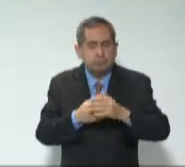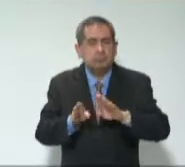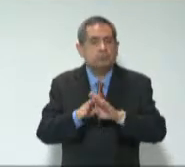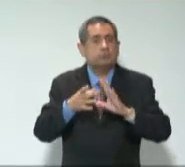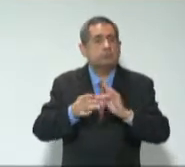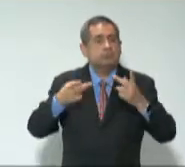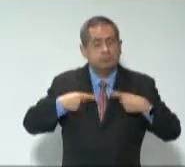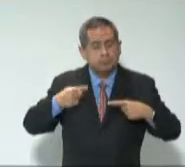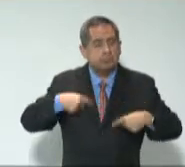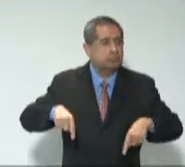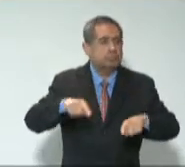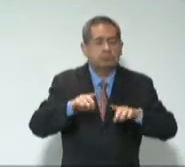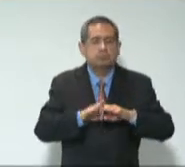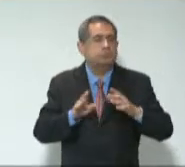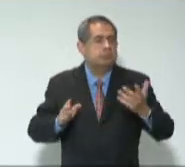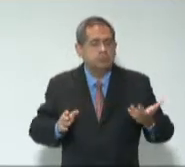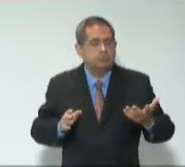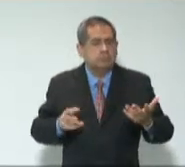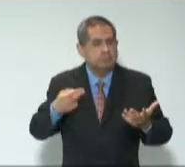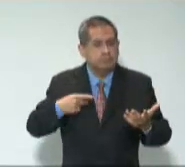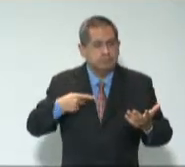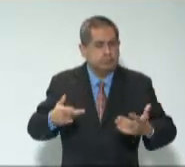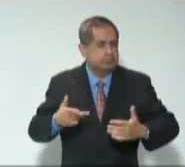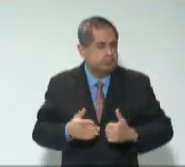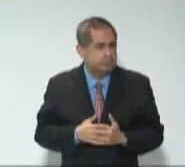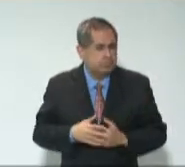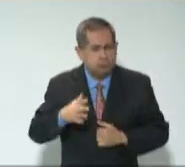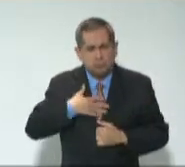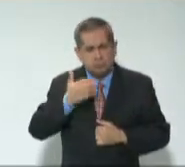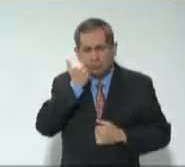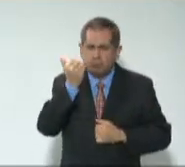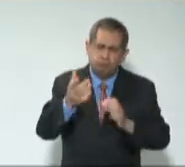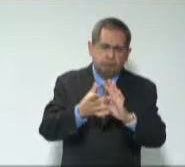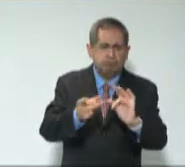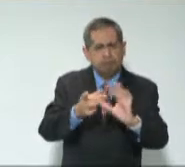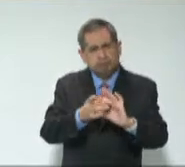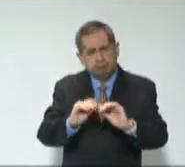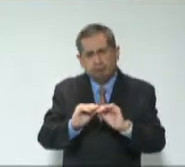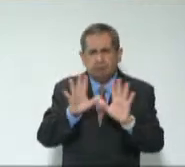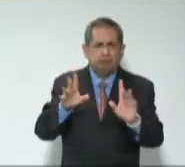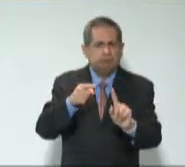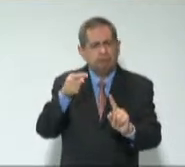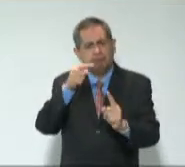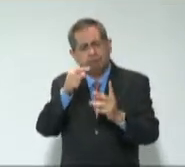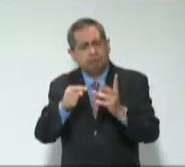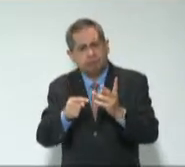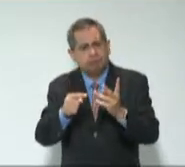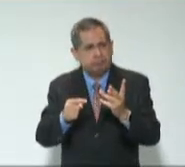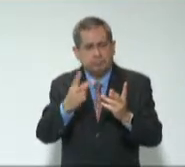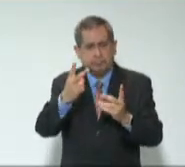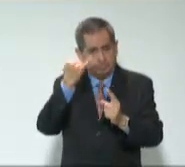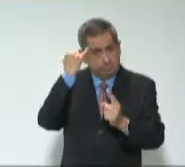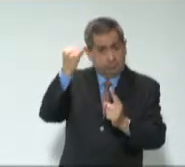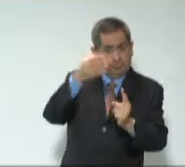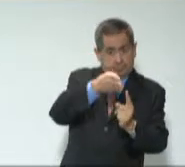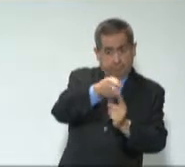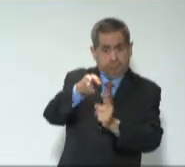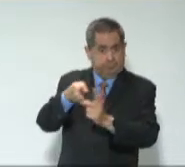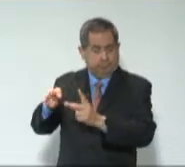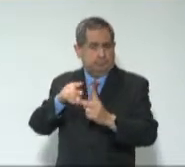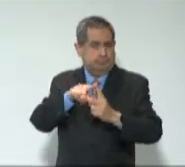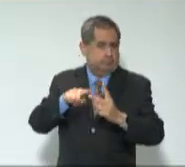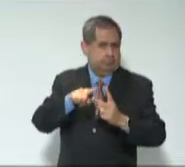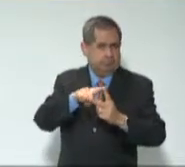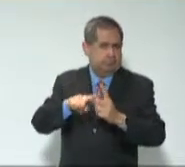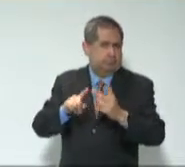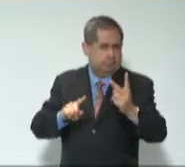ciudadanía durante la pandemia eh Quisiera Bueno pues desarrollar dos dos ideas no debo decirles que lo